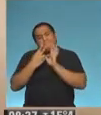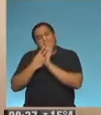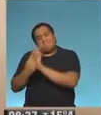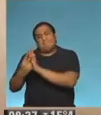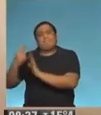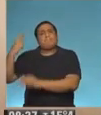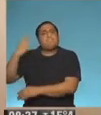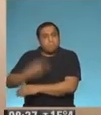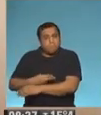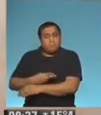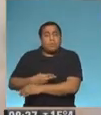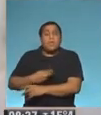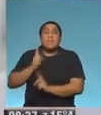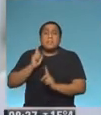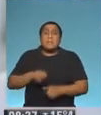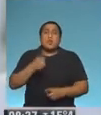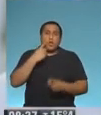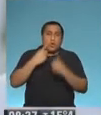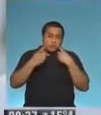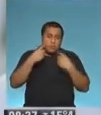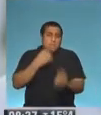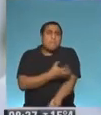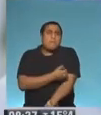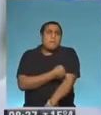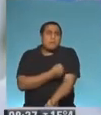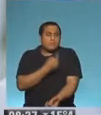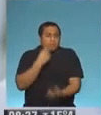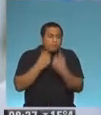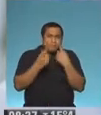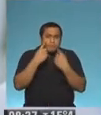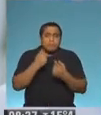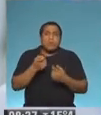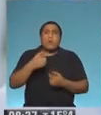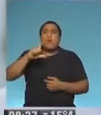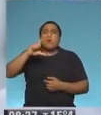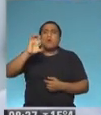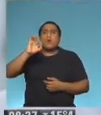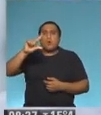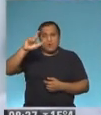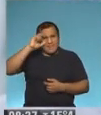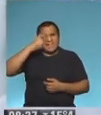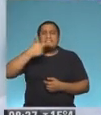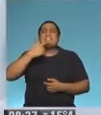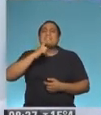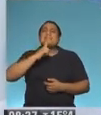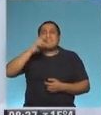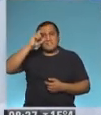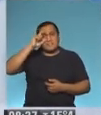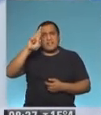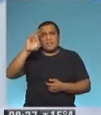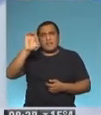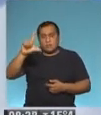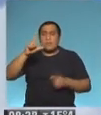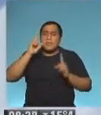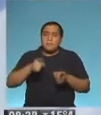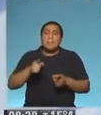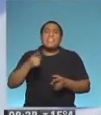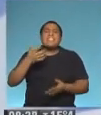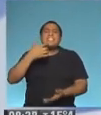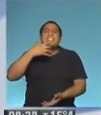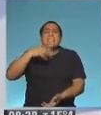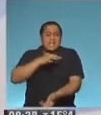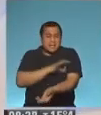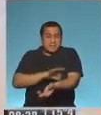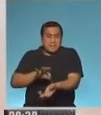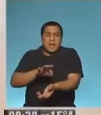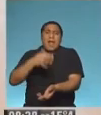y controlarse la presión arterial, el colesterol sanguíneo y sobre todo el azúcar en sangre, o sea, la glucemia.